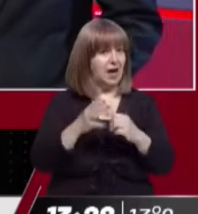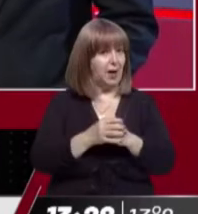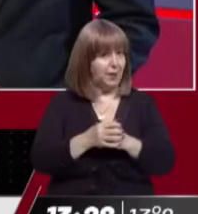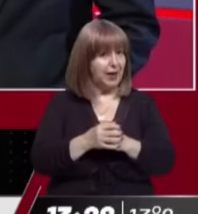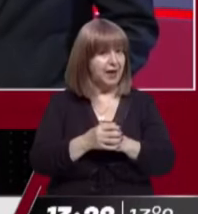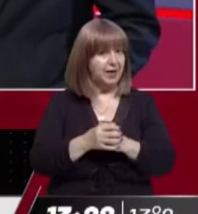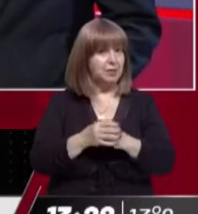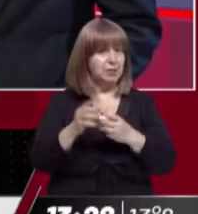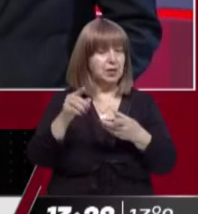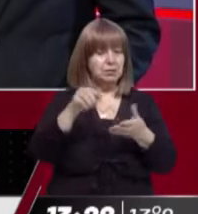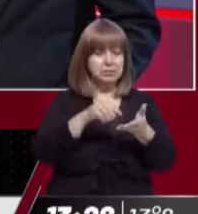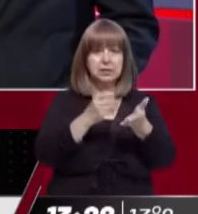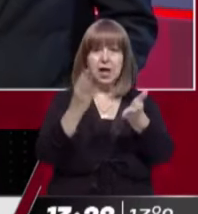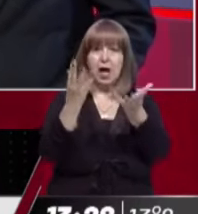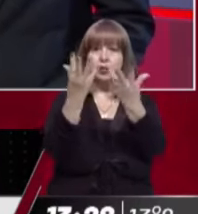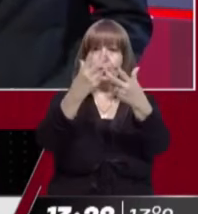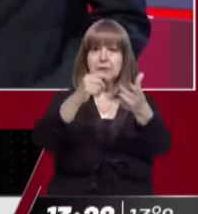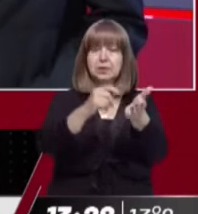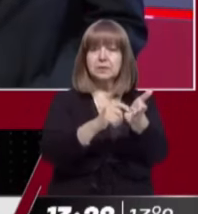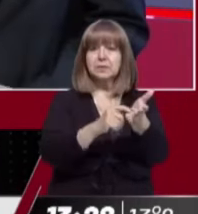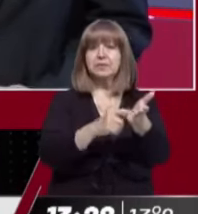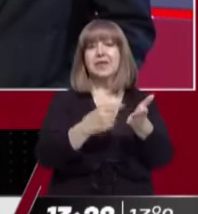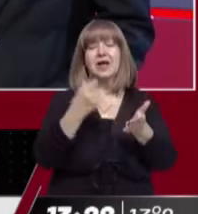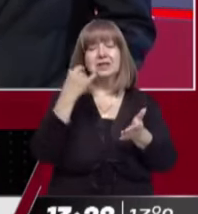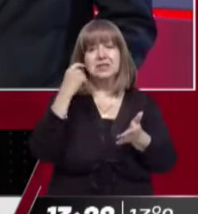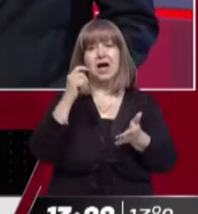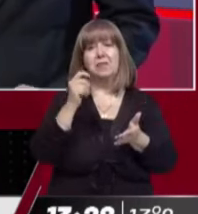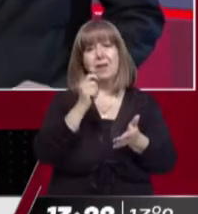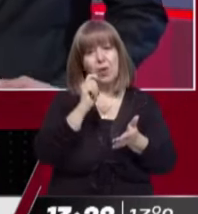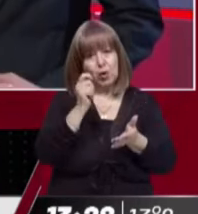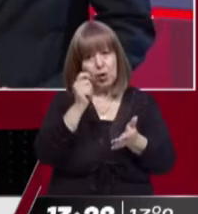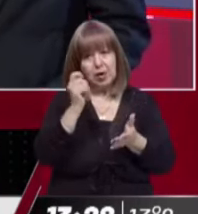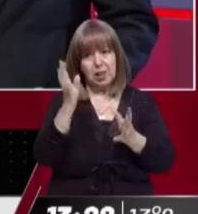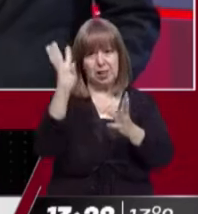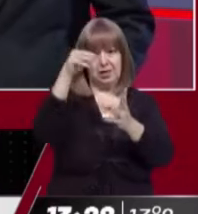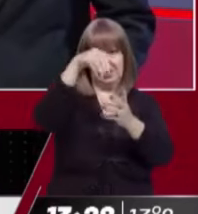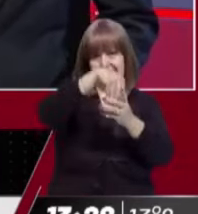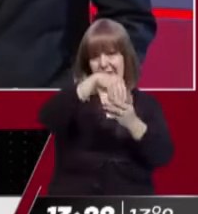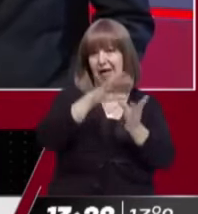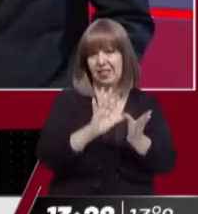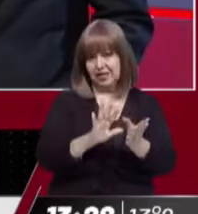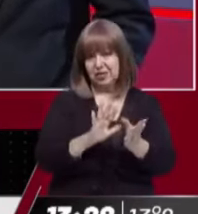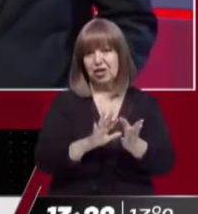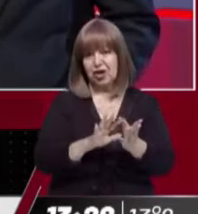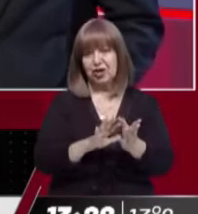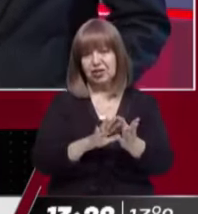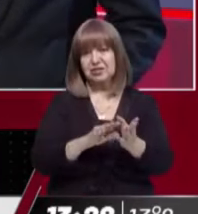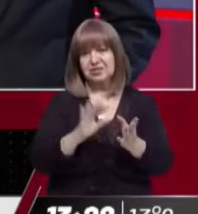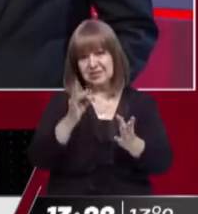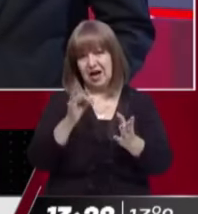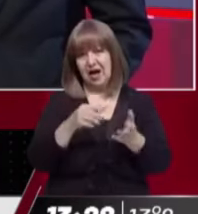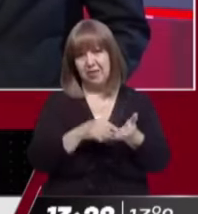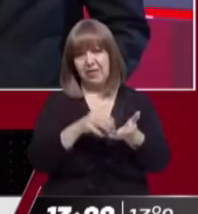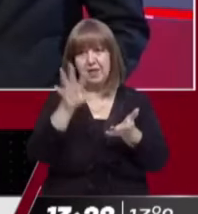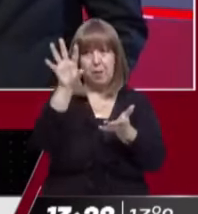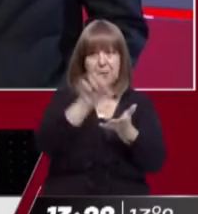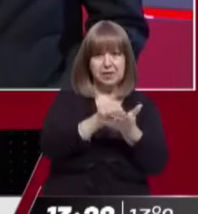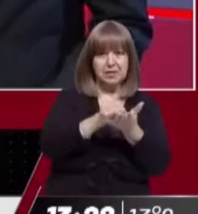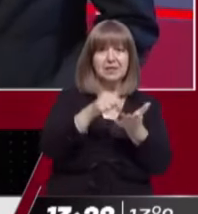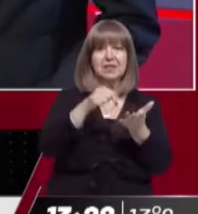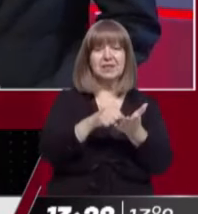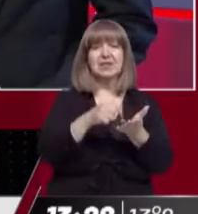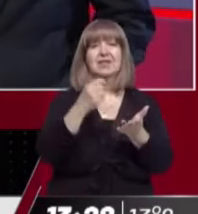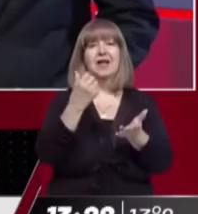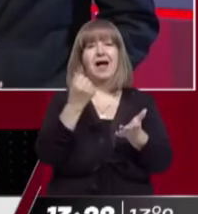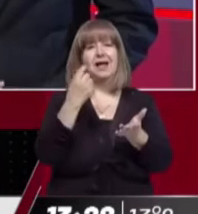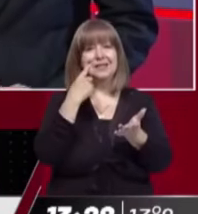¿no? De información, sobre todo que está en Google. La utiliza esa información para brindar su propia data, ¿no? Para brindar al usuario que le pregunta